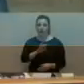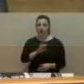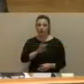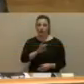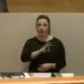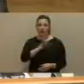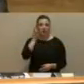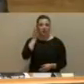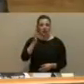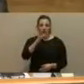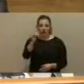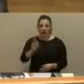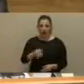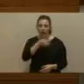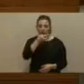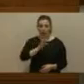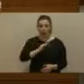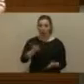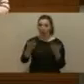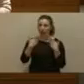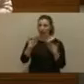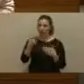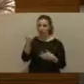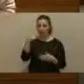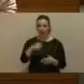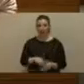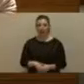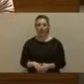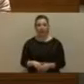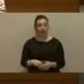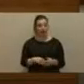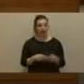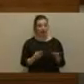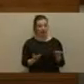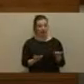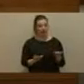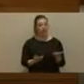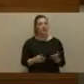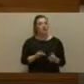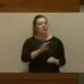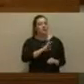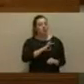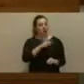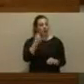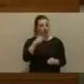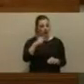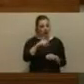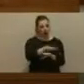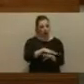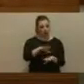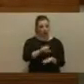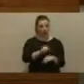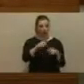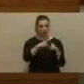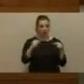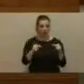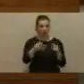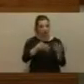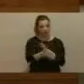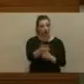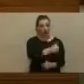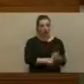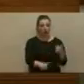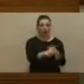Señora Fernández, tiene la palabra. Muchas gracias, señor presidente. Señor presidente del Gobierno de Asturias, ¿es una prioridad de su